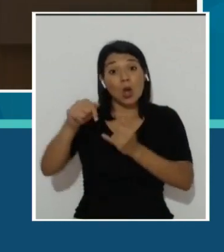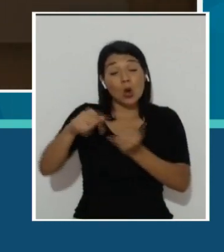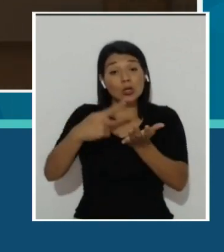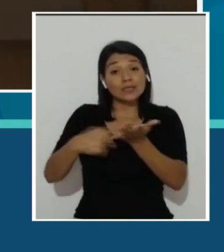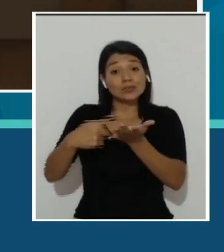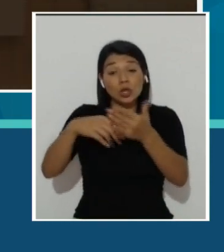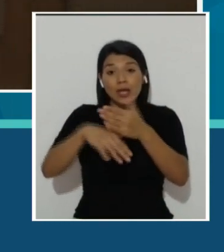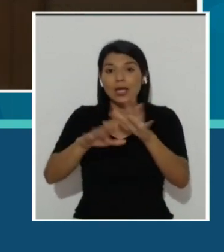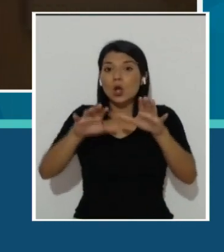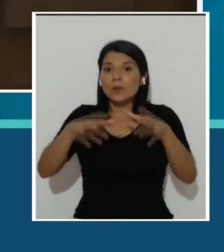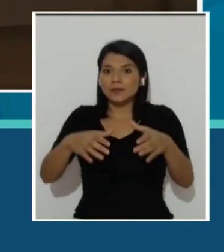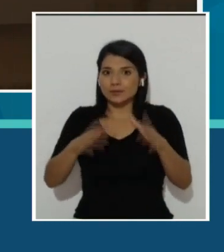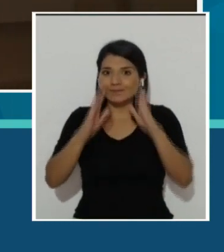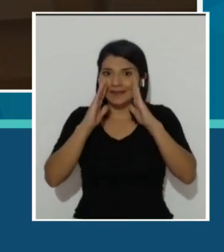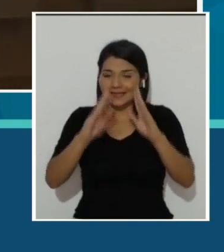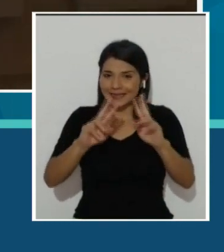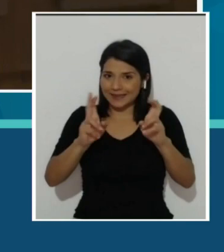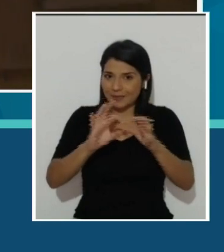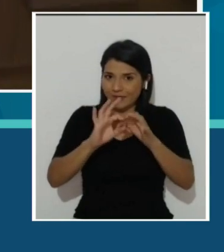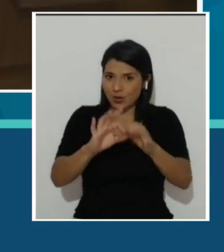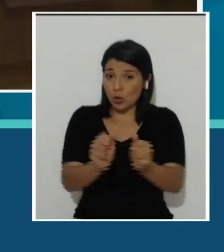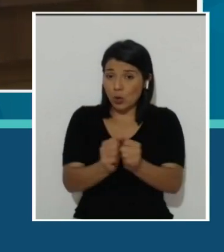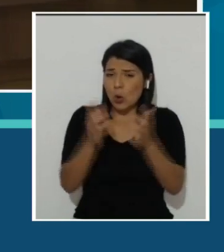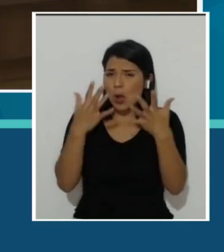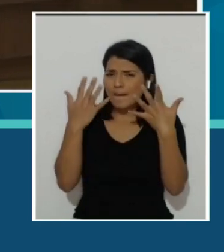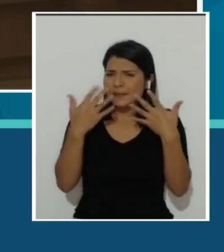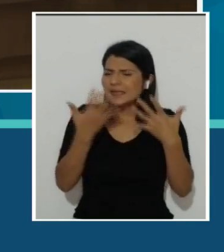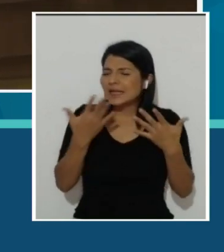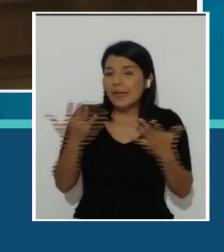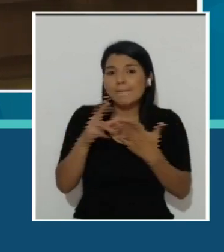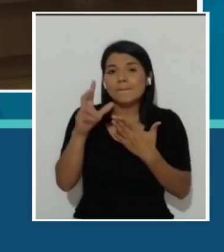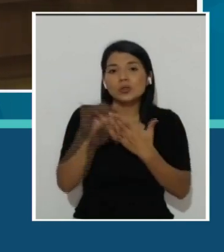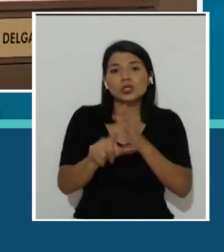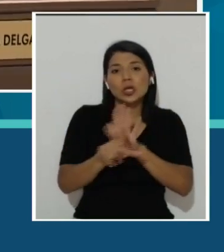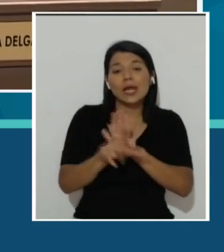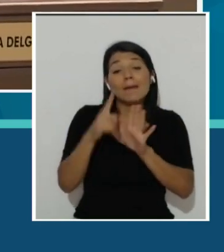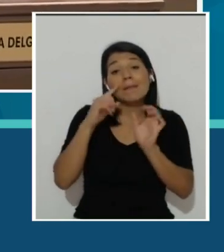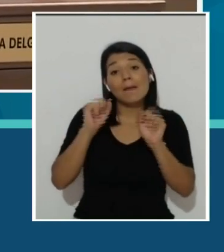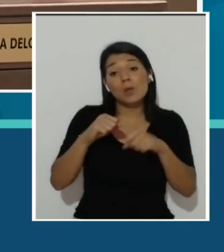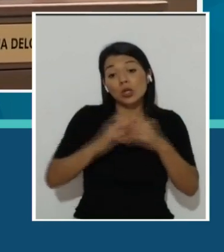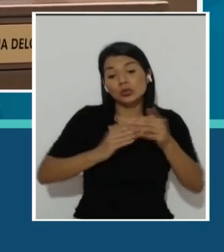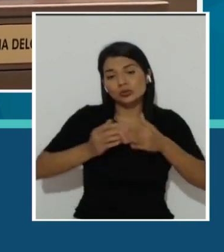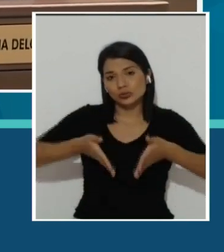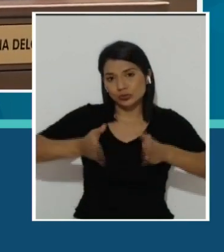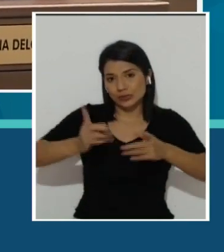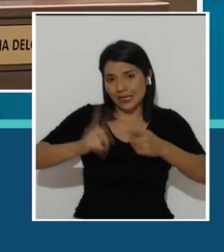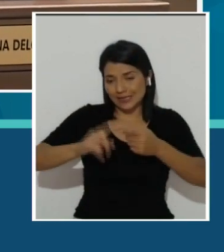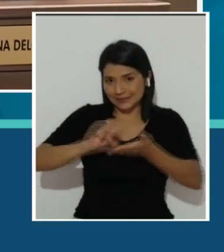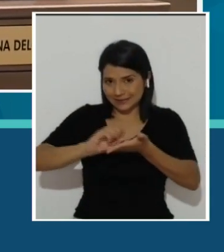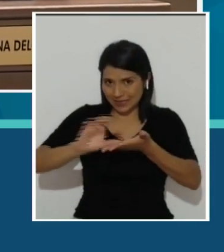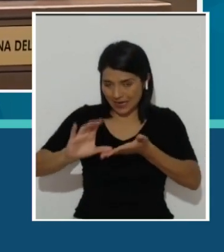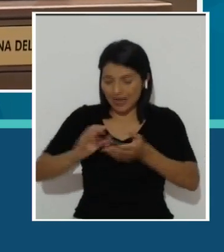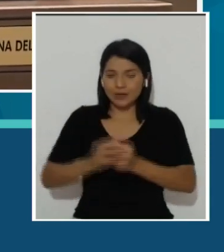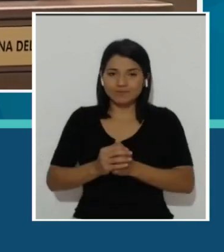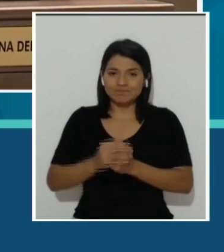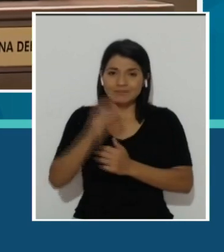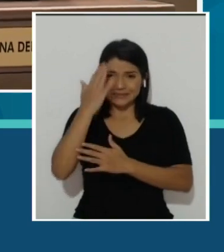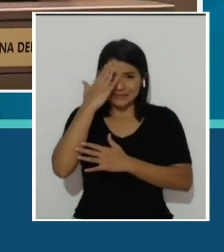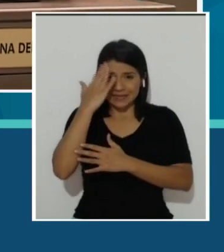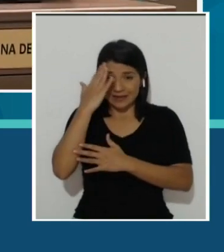el proyecto de ley para que se pueda construir la carretera a San Carlos tomando en cuenta el humedal La Culebra.